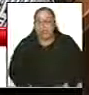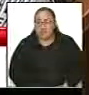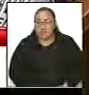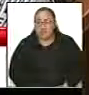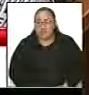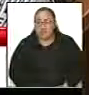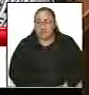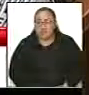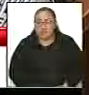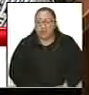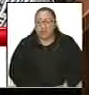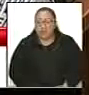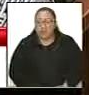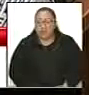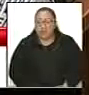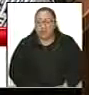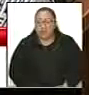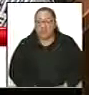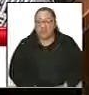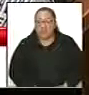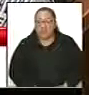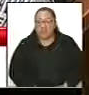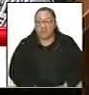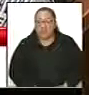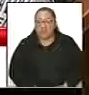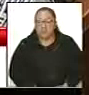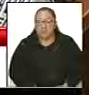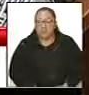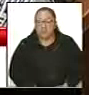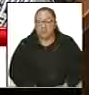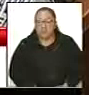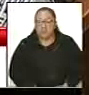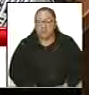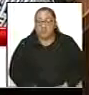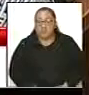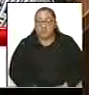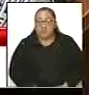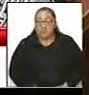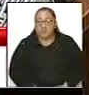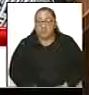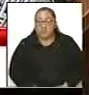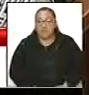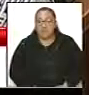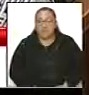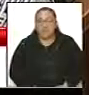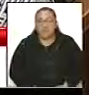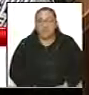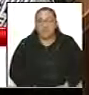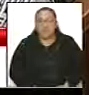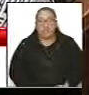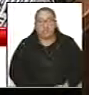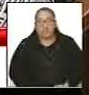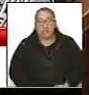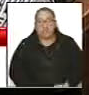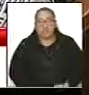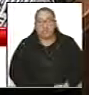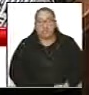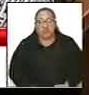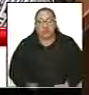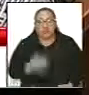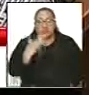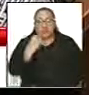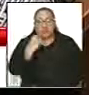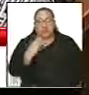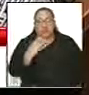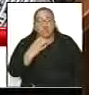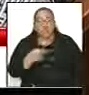los comentarios o preguntas que quisieran formularme. Señora congresista, gracias. Muchas gracias, señor García.